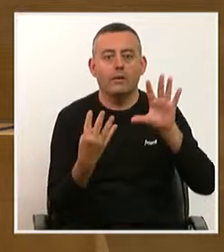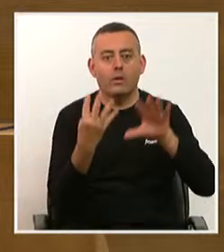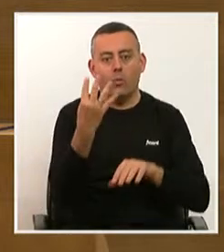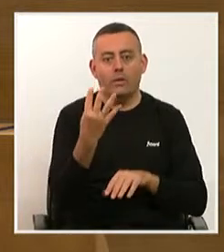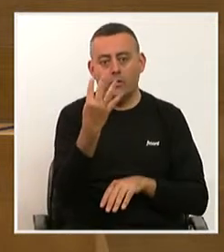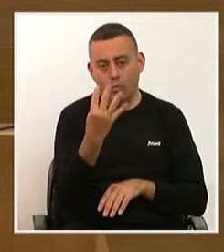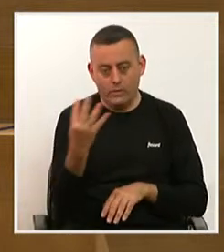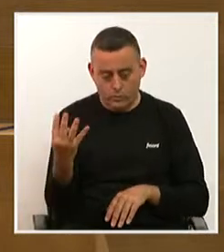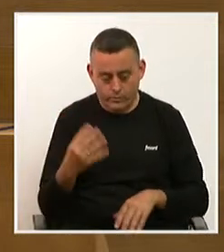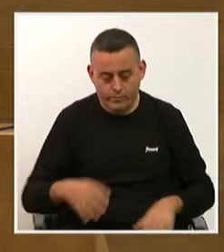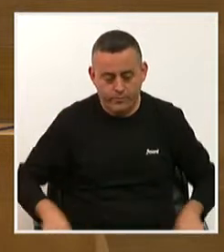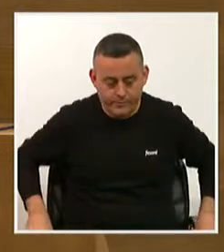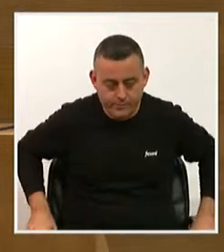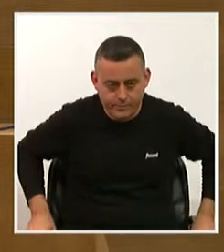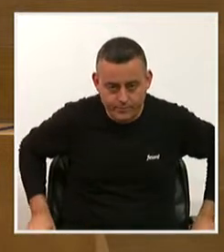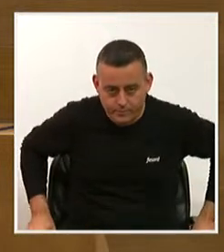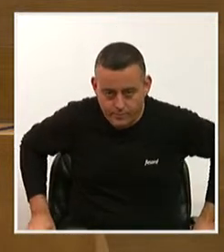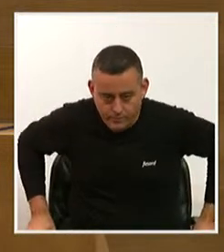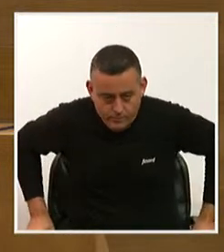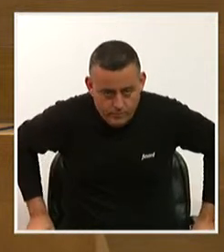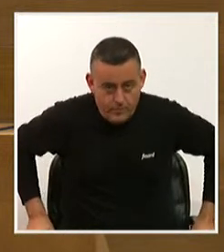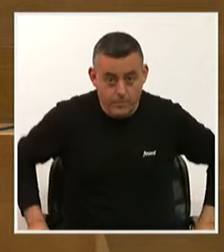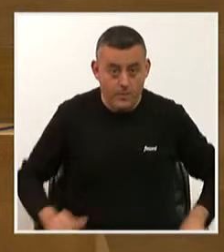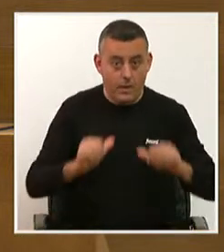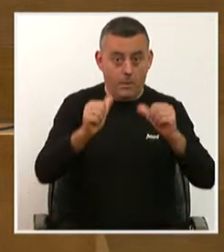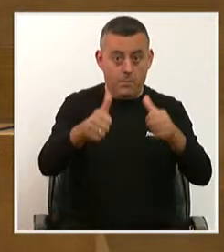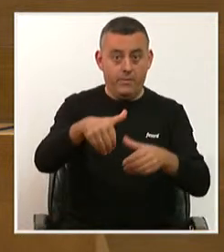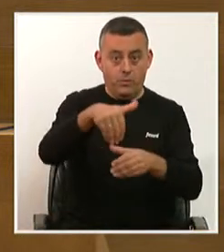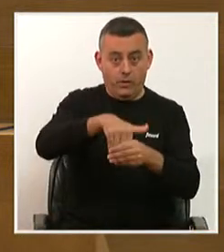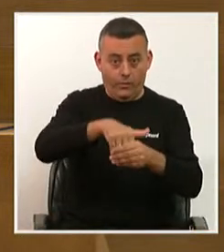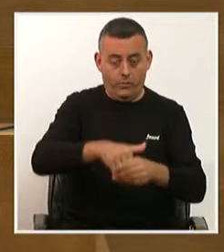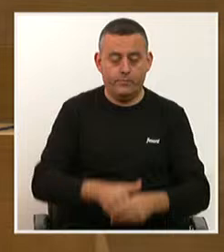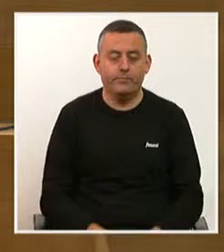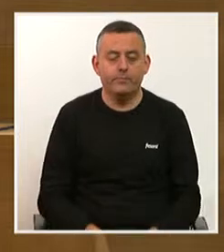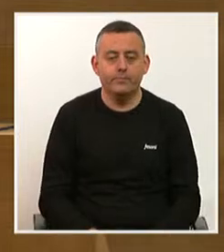8244 s comienza la votación